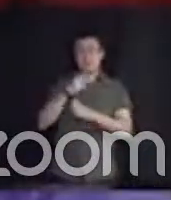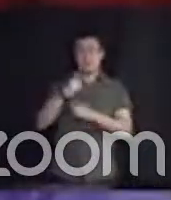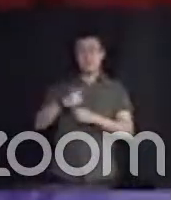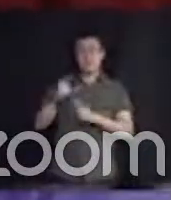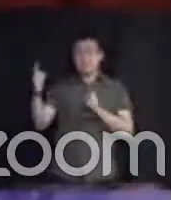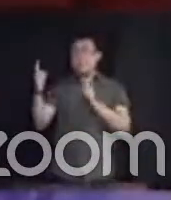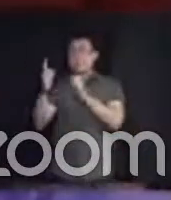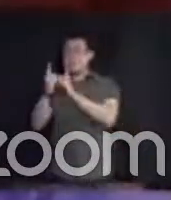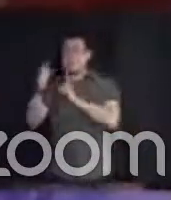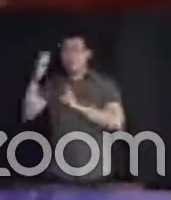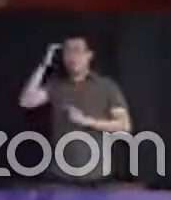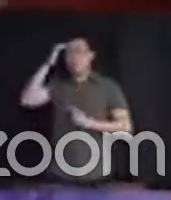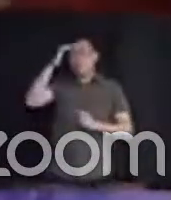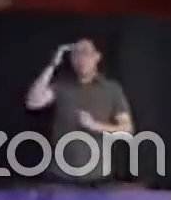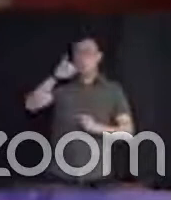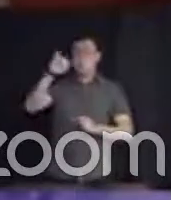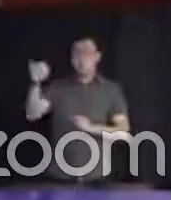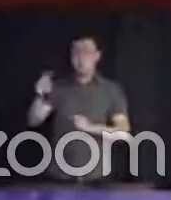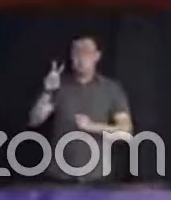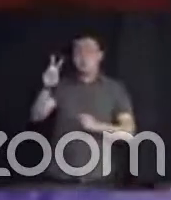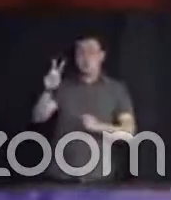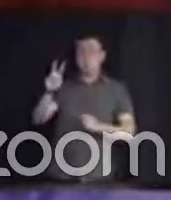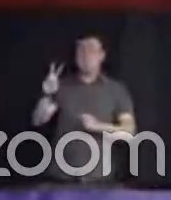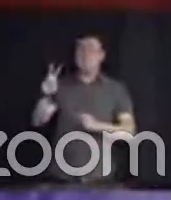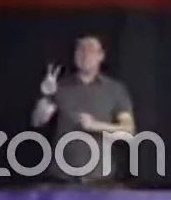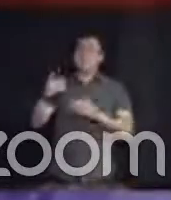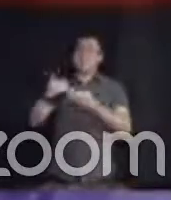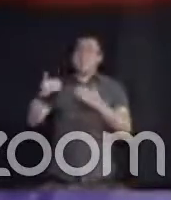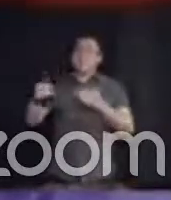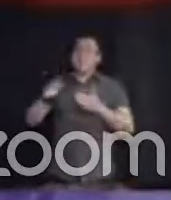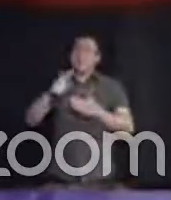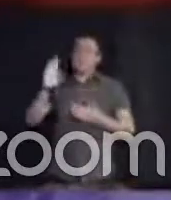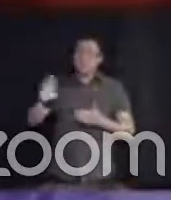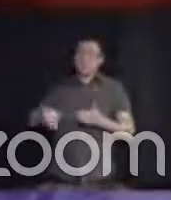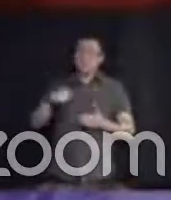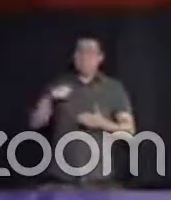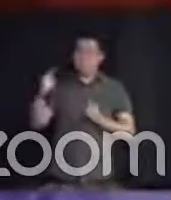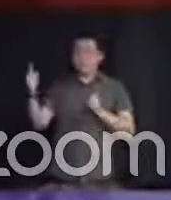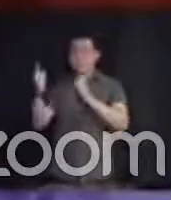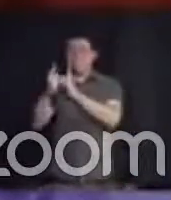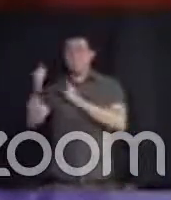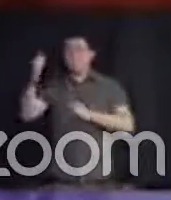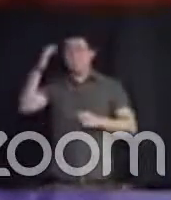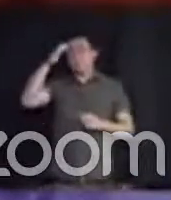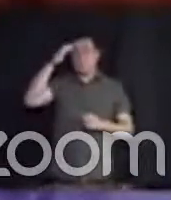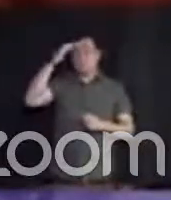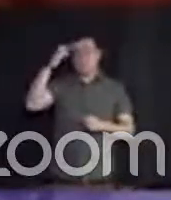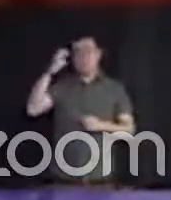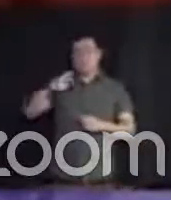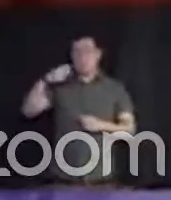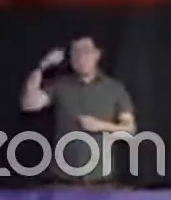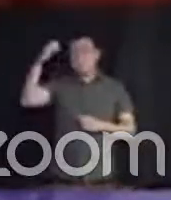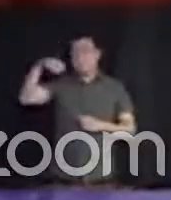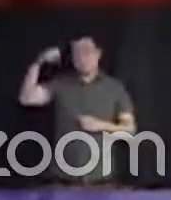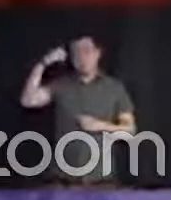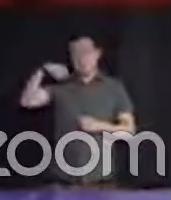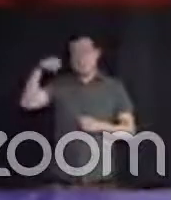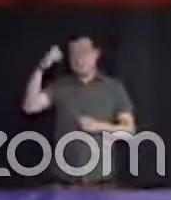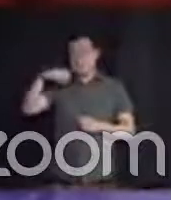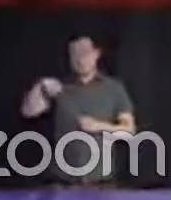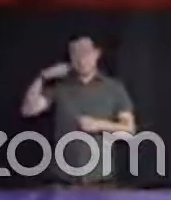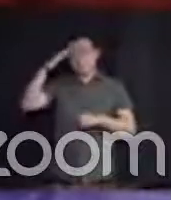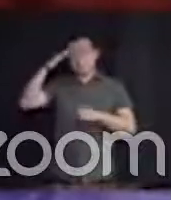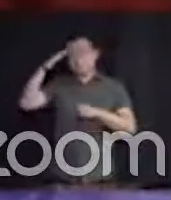la oportunidad de conocer al señor Jorge Vergara poco antes de que partiera y para mí fue